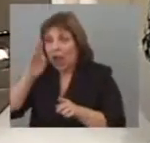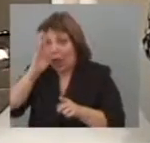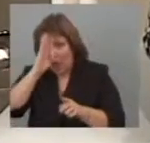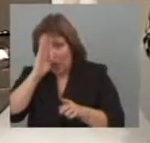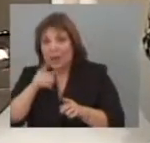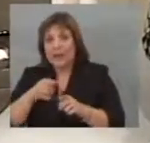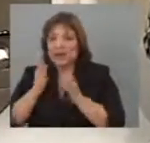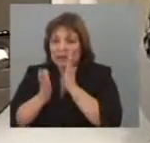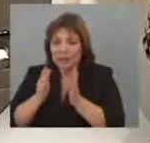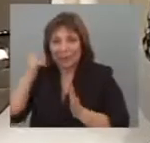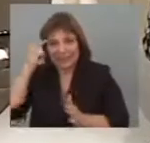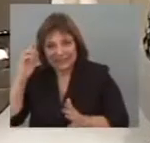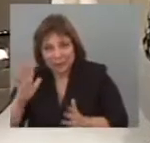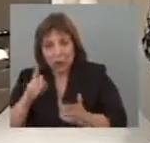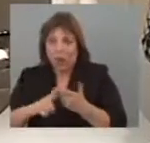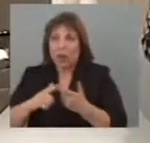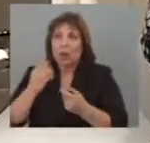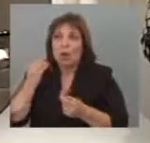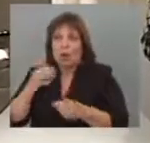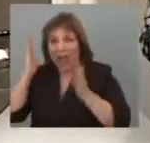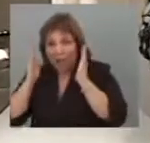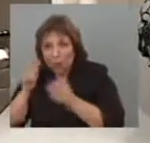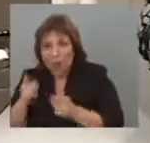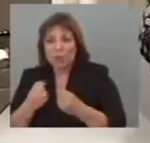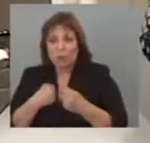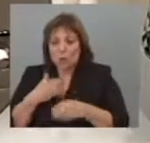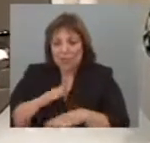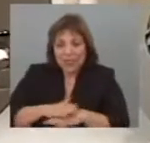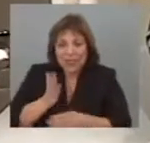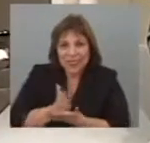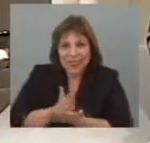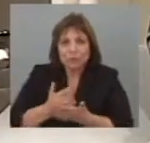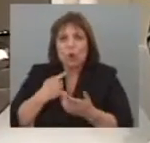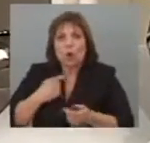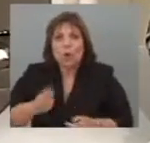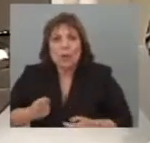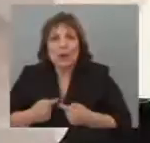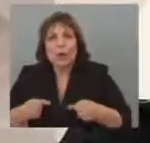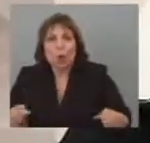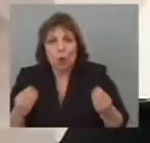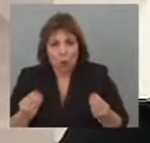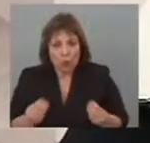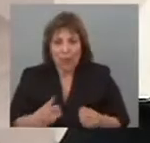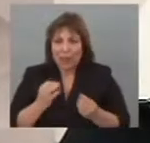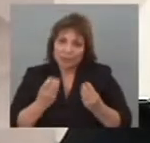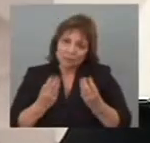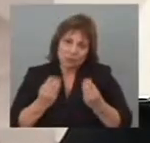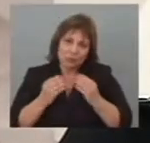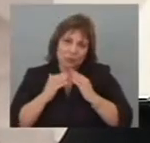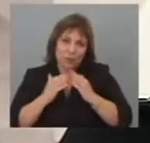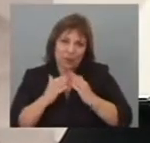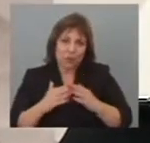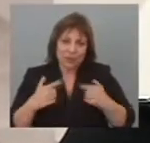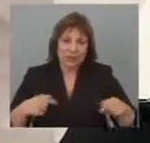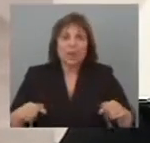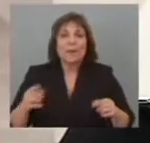atención psicosocial, jurídica y la derivación que sea necesaria. Uh-huh. Bueno, sin duda que tenemos muchas preguntas para